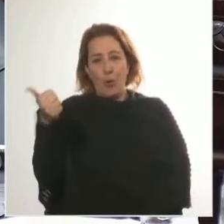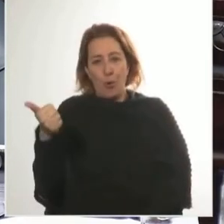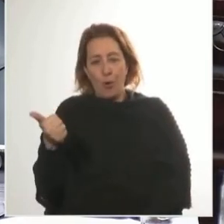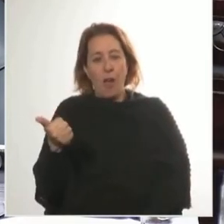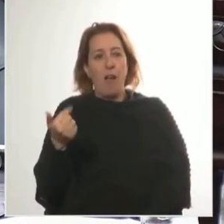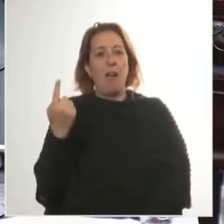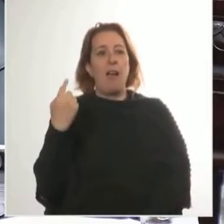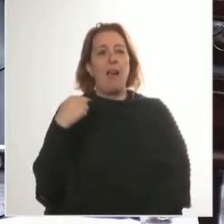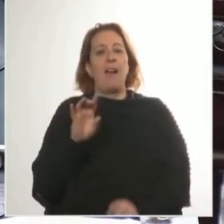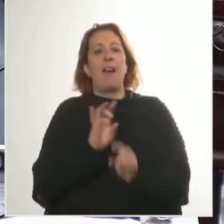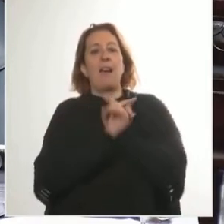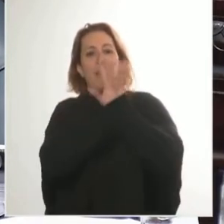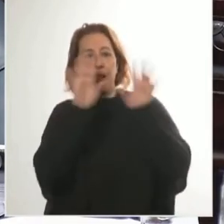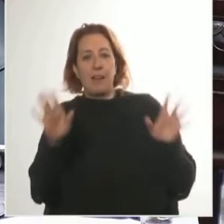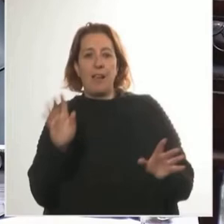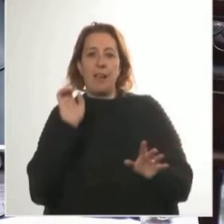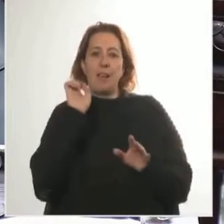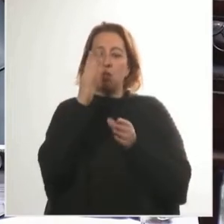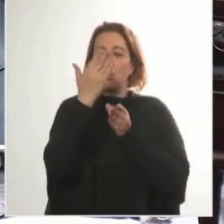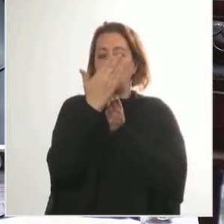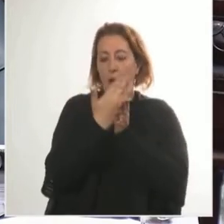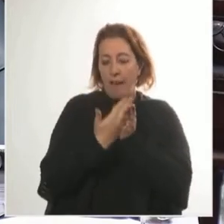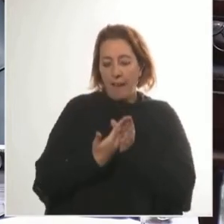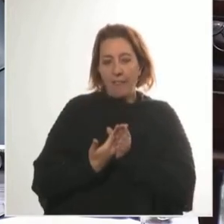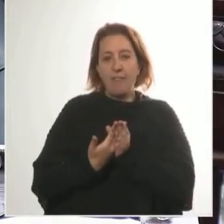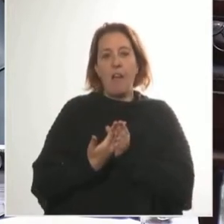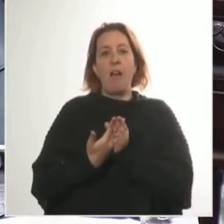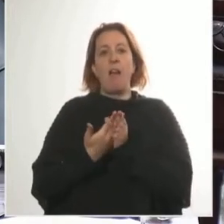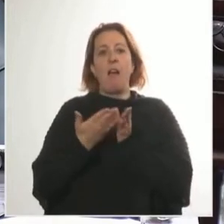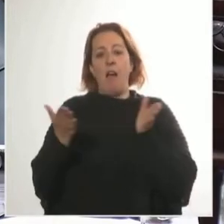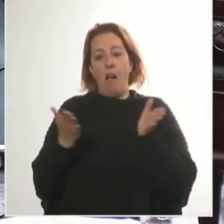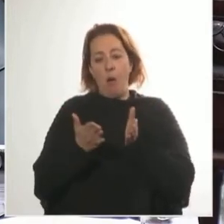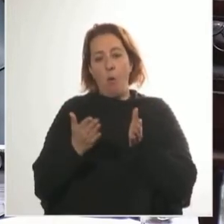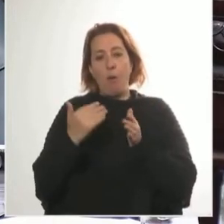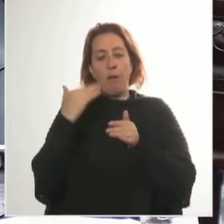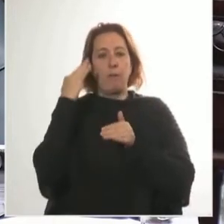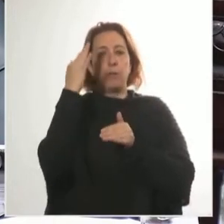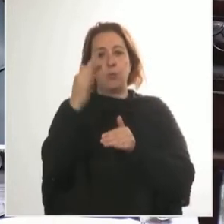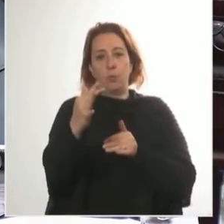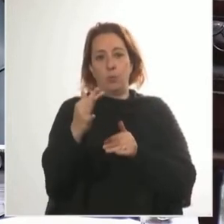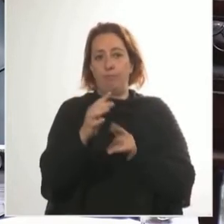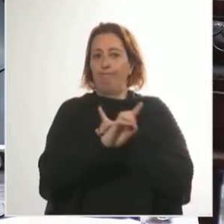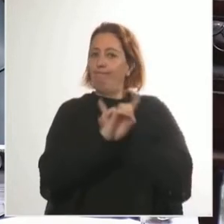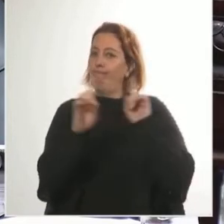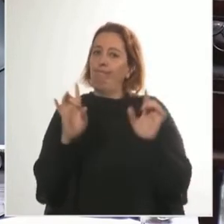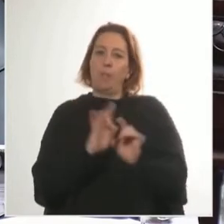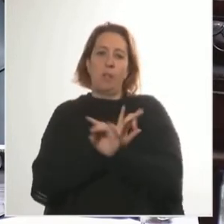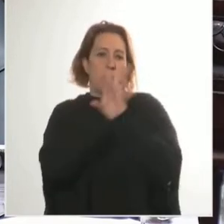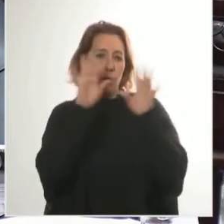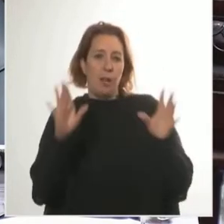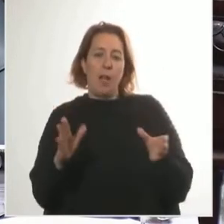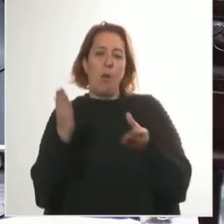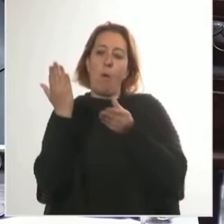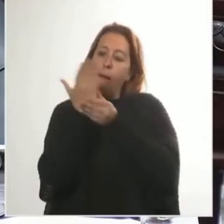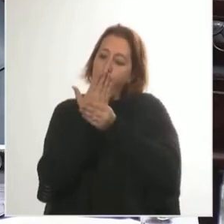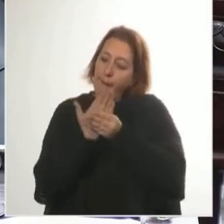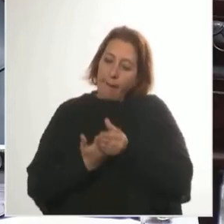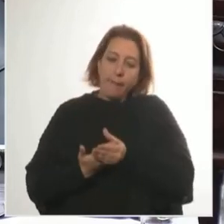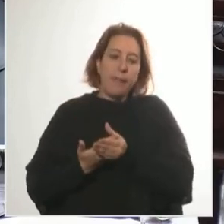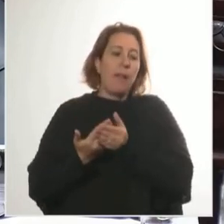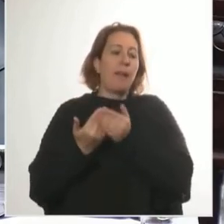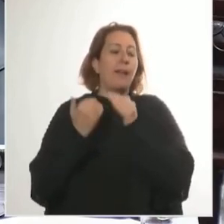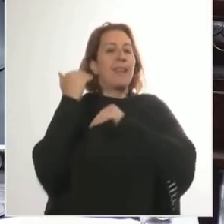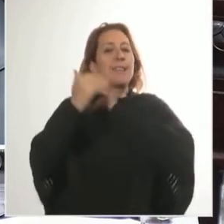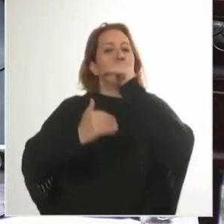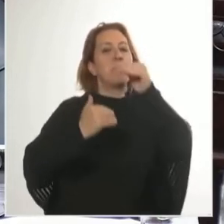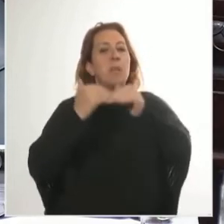clara su agenda de mediano y largo plazo. No ha logrado dejar clara su agenda de crecimiento,